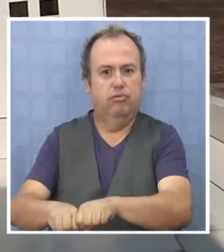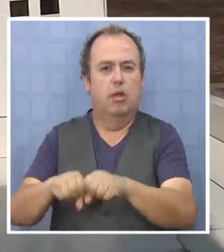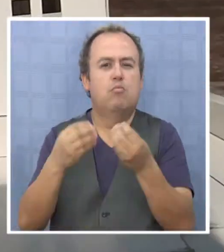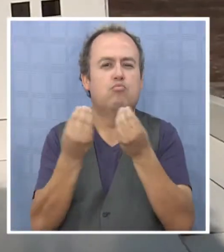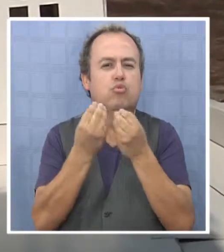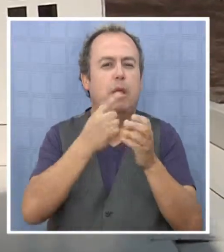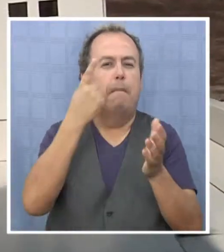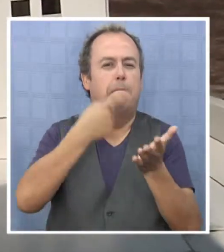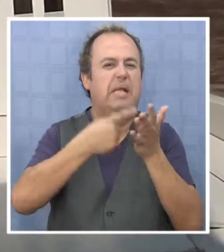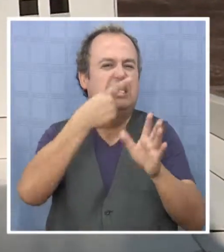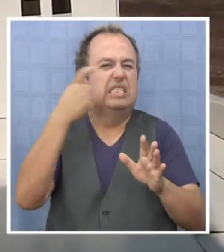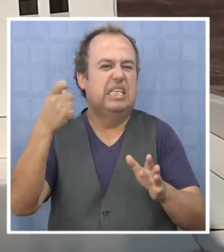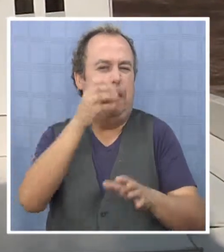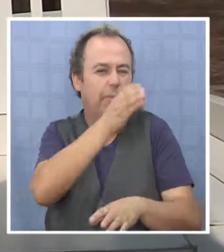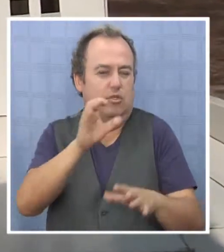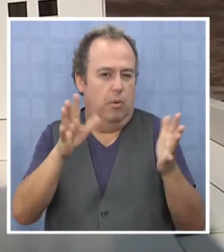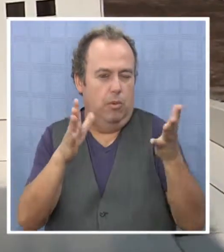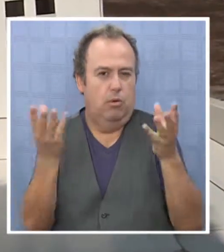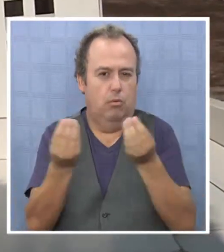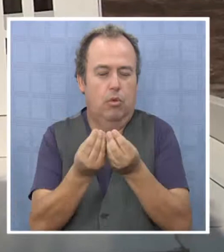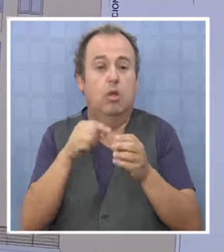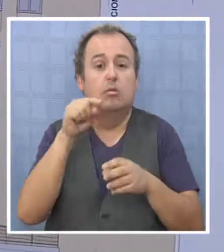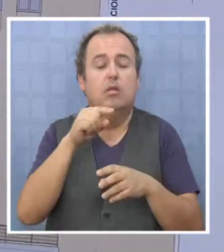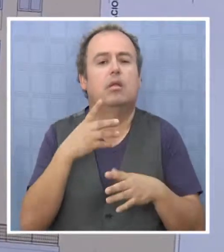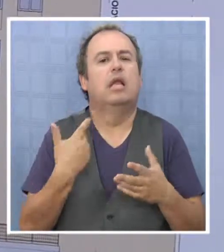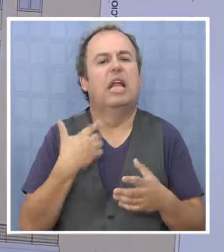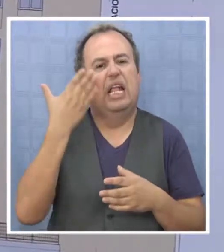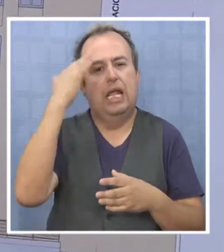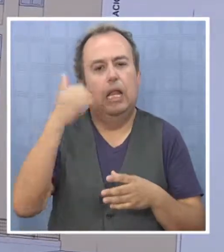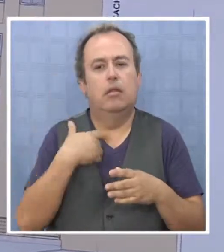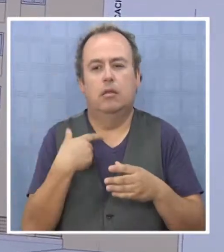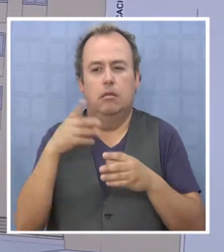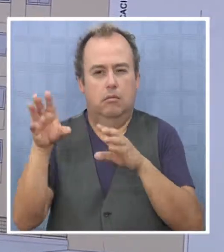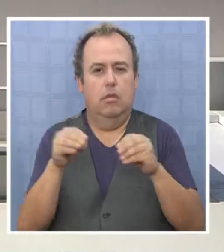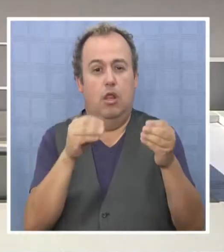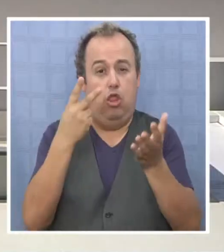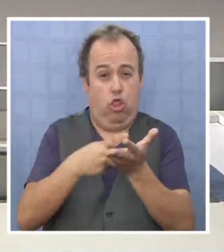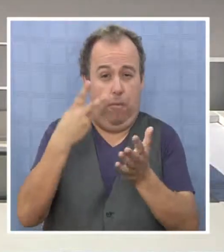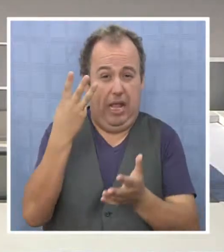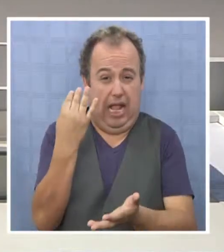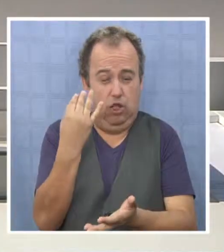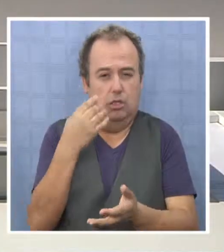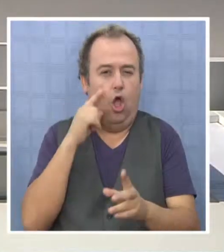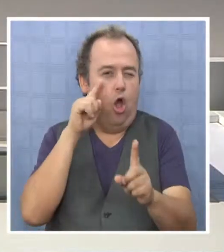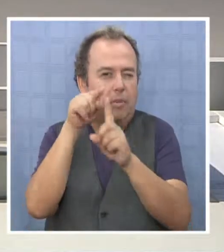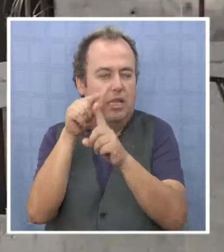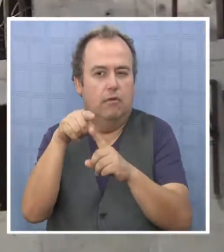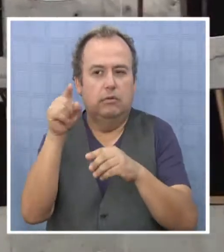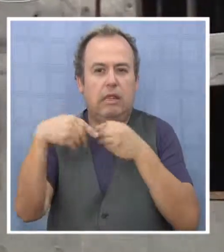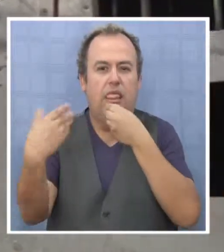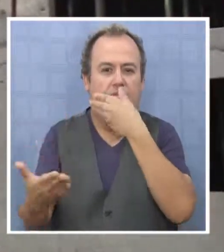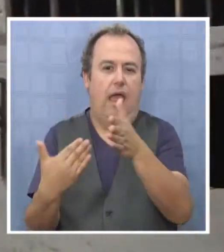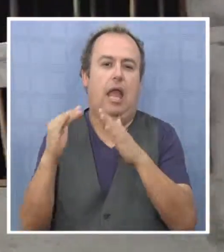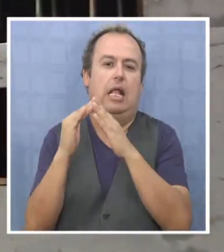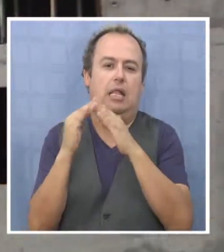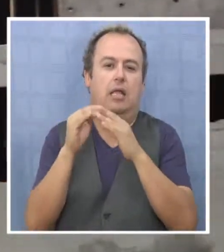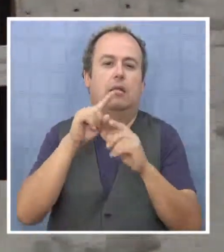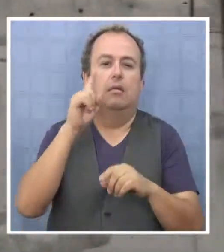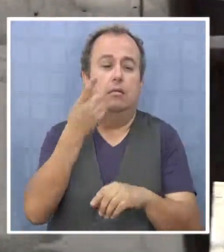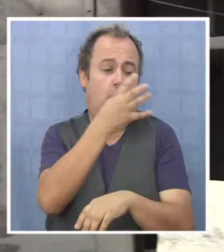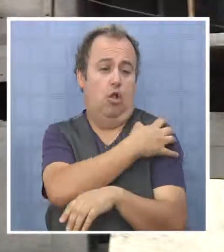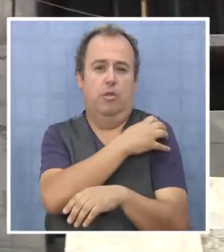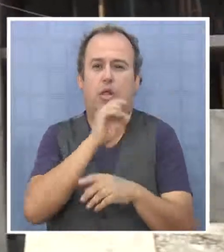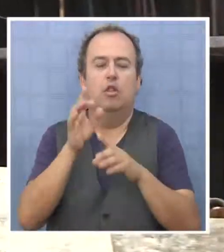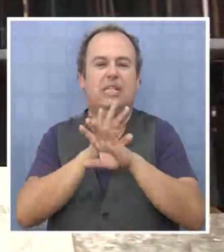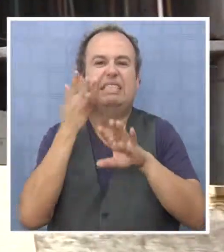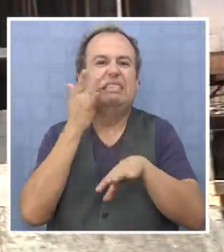en los que viven 1100 personas y según las autoridades el compromiso de ser erradicarlos al año 2014 y que la región sea la